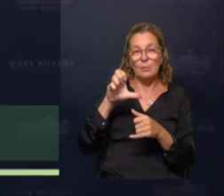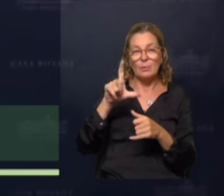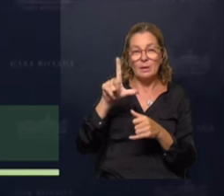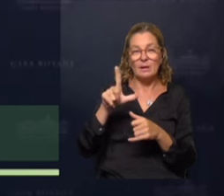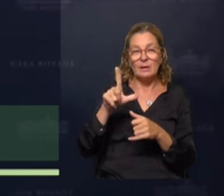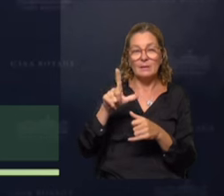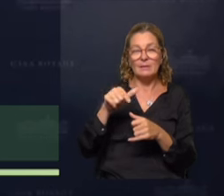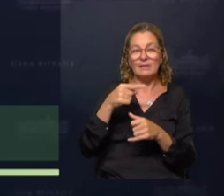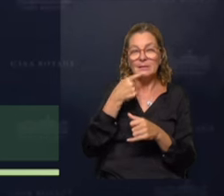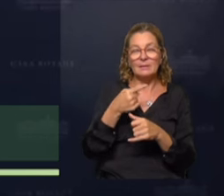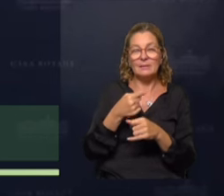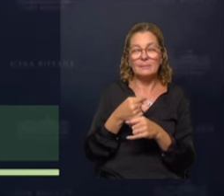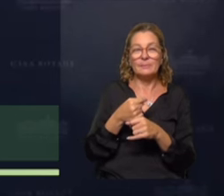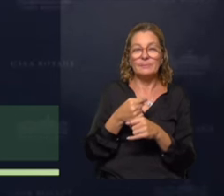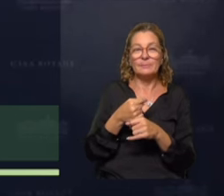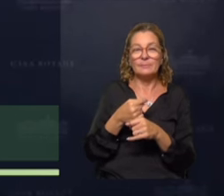de FM La Patriada.